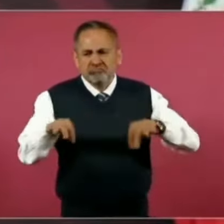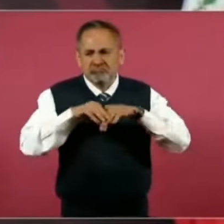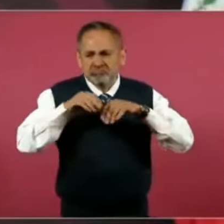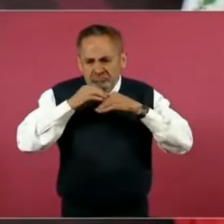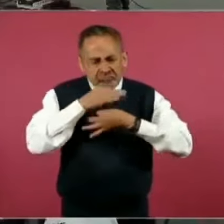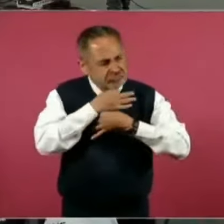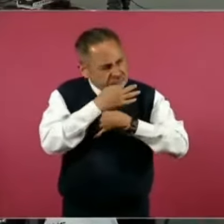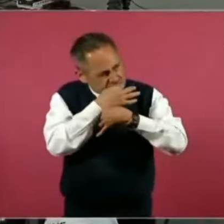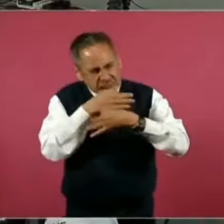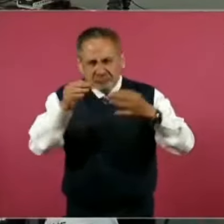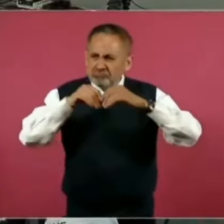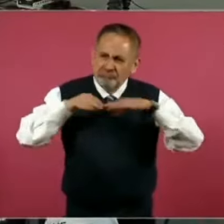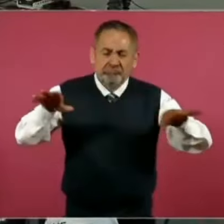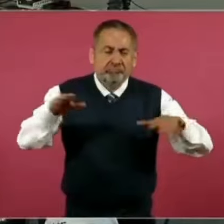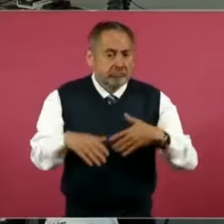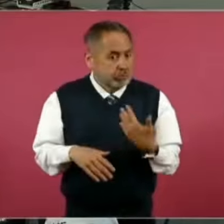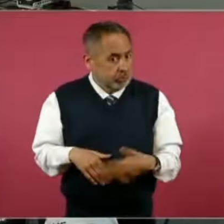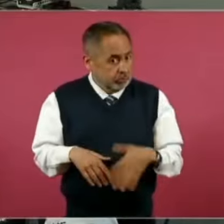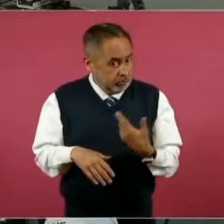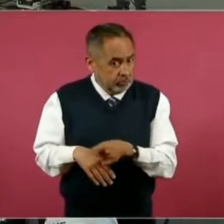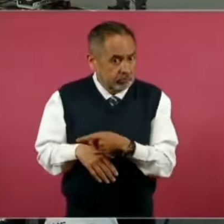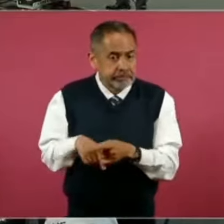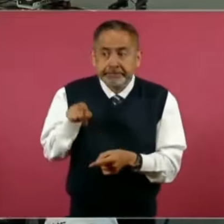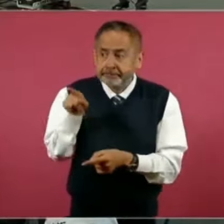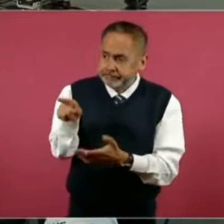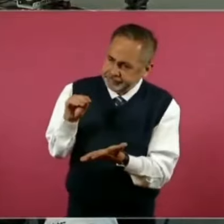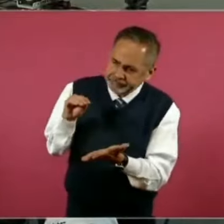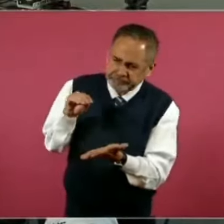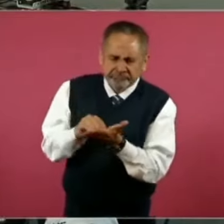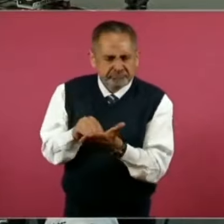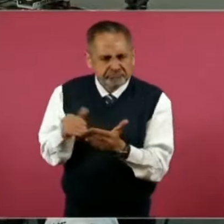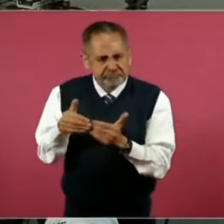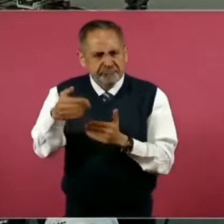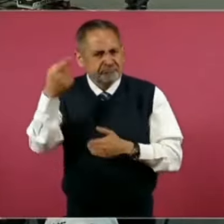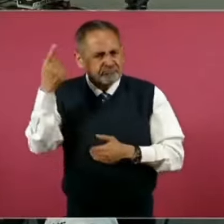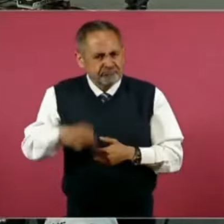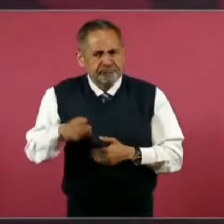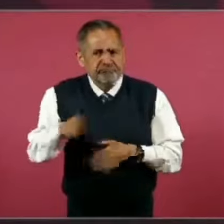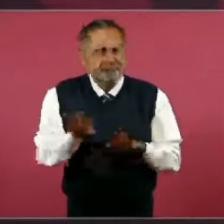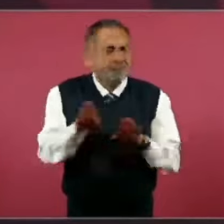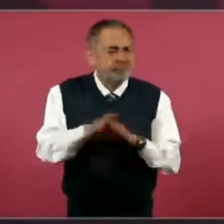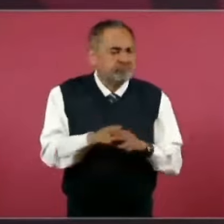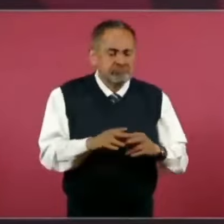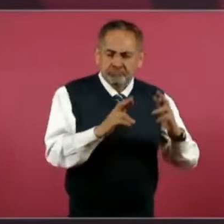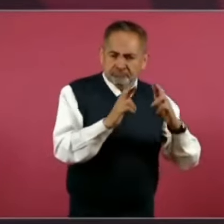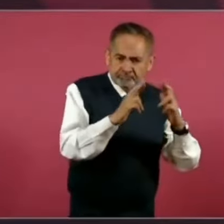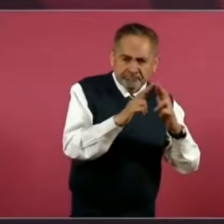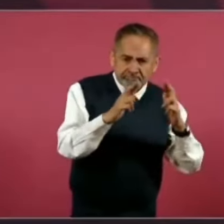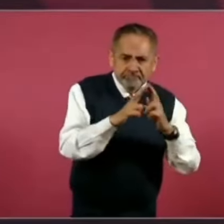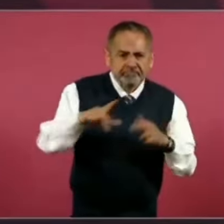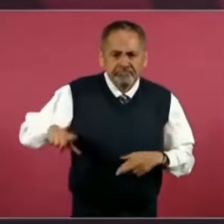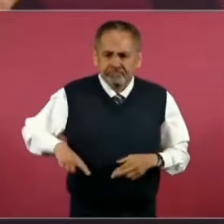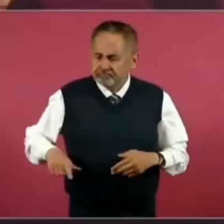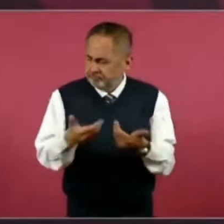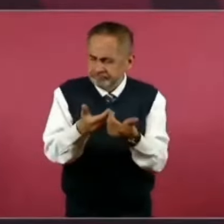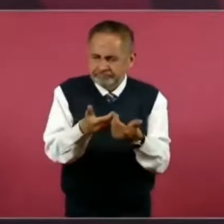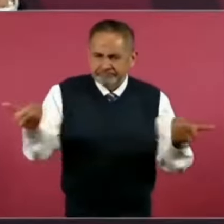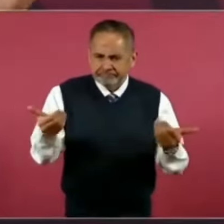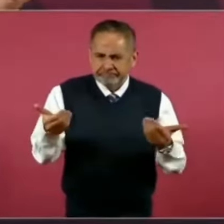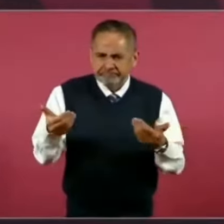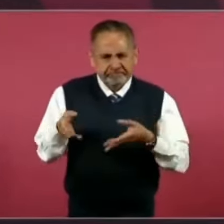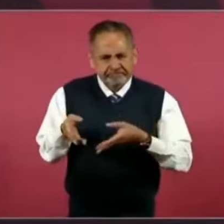histórico, porque ahí se establece el Estado laico. Eso